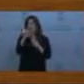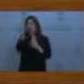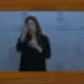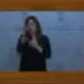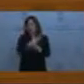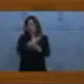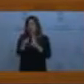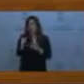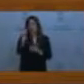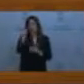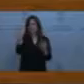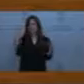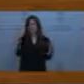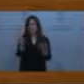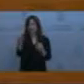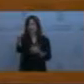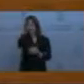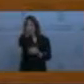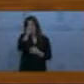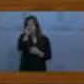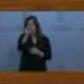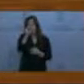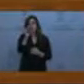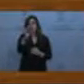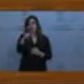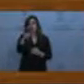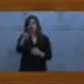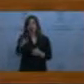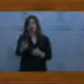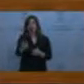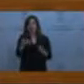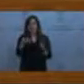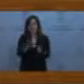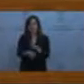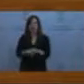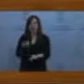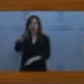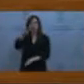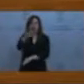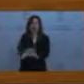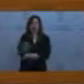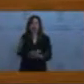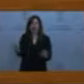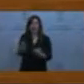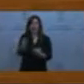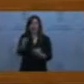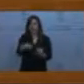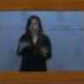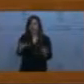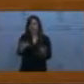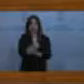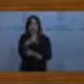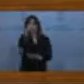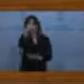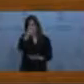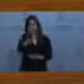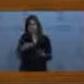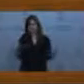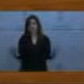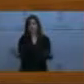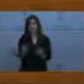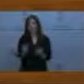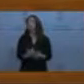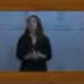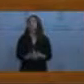segregador que el criterio zonal. Obligar a alguien, es decir, todos en esta Cámara sabemos que